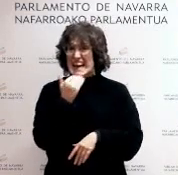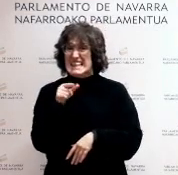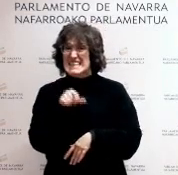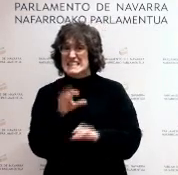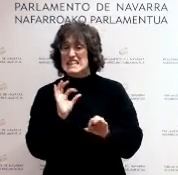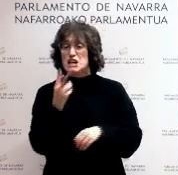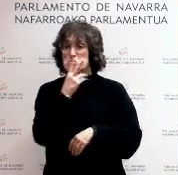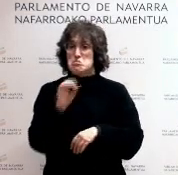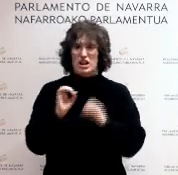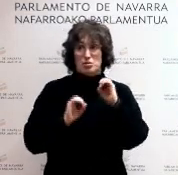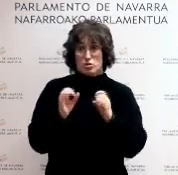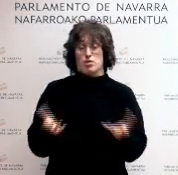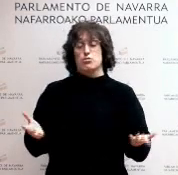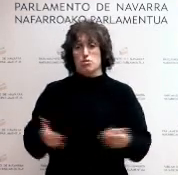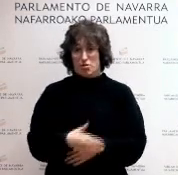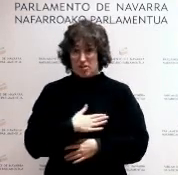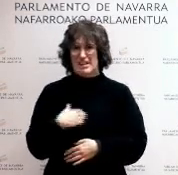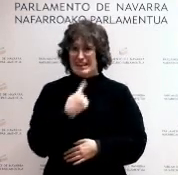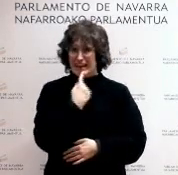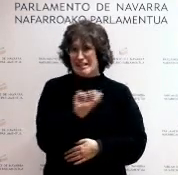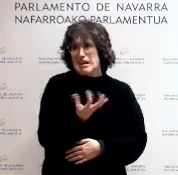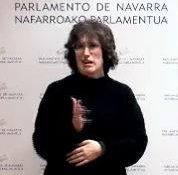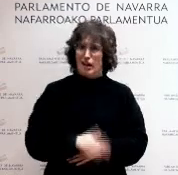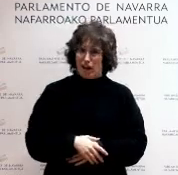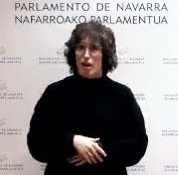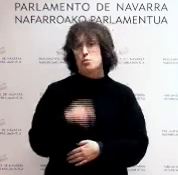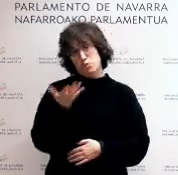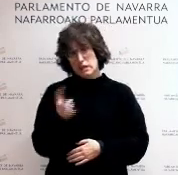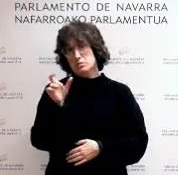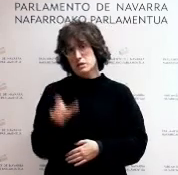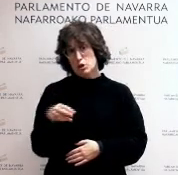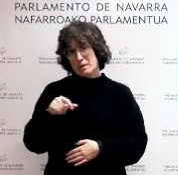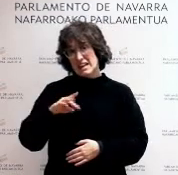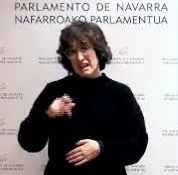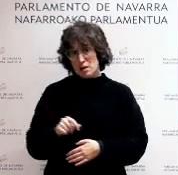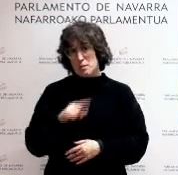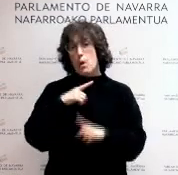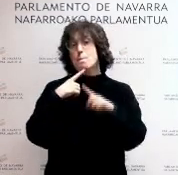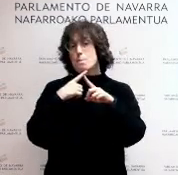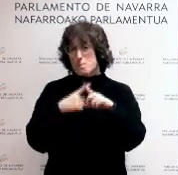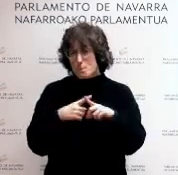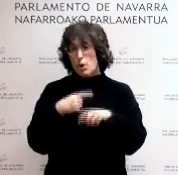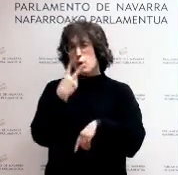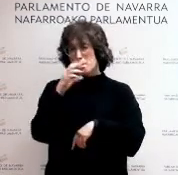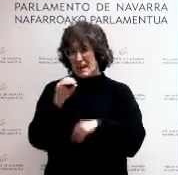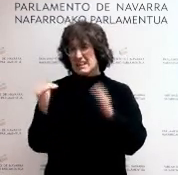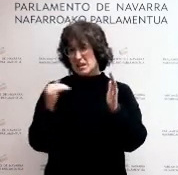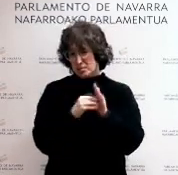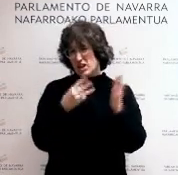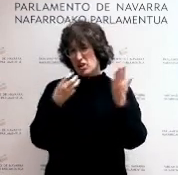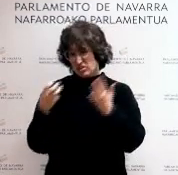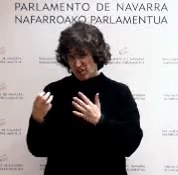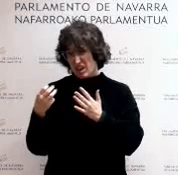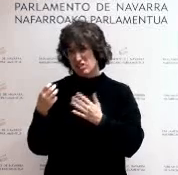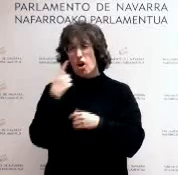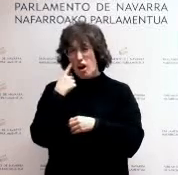Pues, ¿qué les vamos a decir? Multipliquen Mari Carmen por 20.800, que es que le debería dar vergüenza